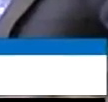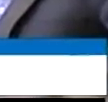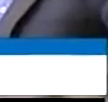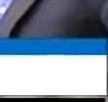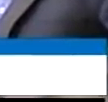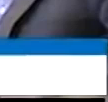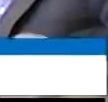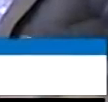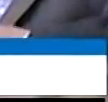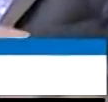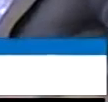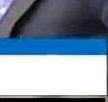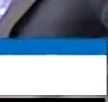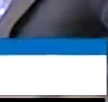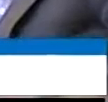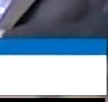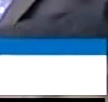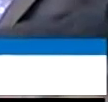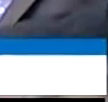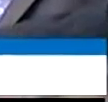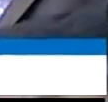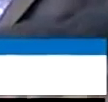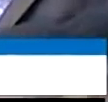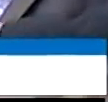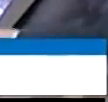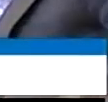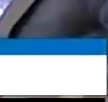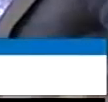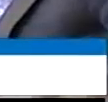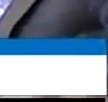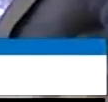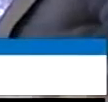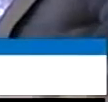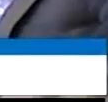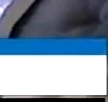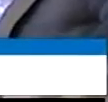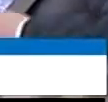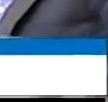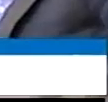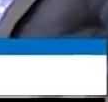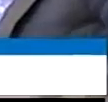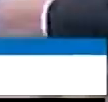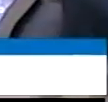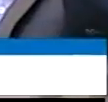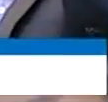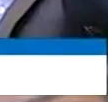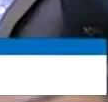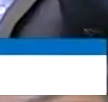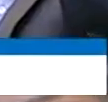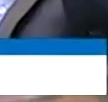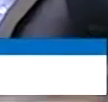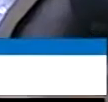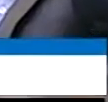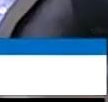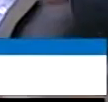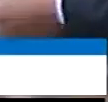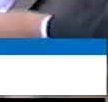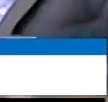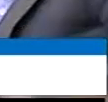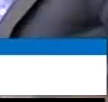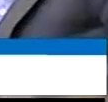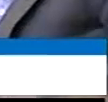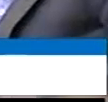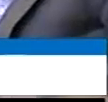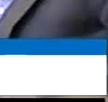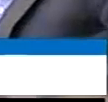Yo discrepo con Víctor Andrés García Belaúnde. A mí sí me gusta ver un ministro flemático,